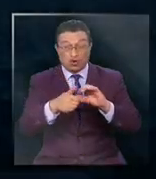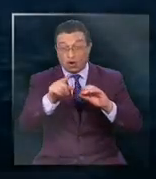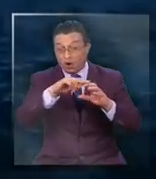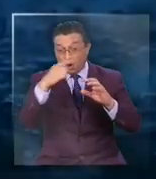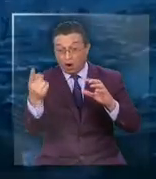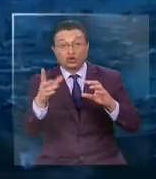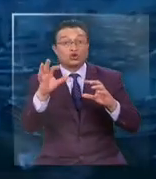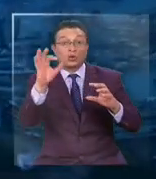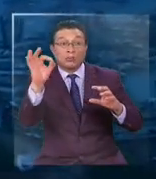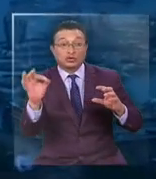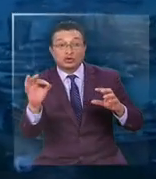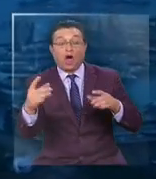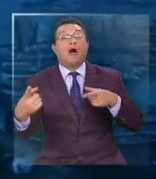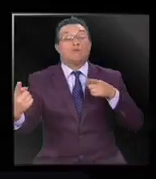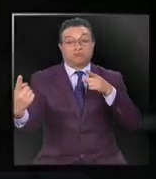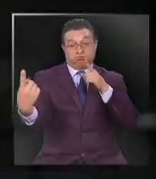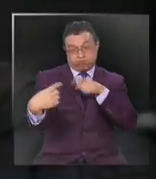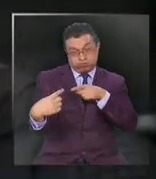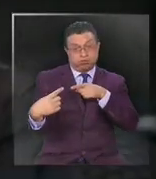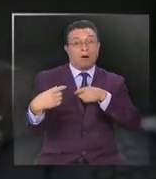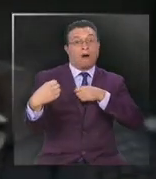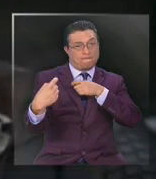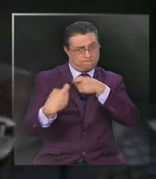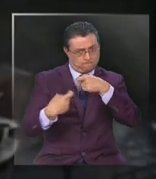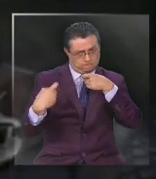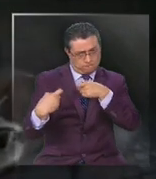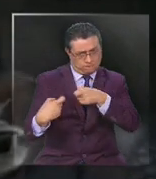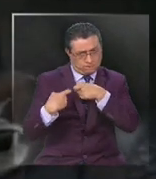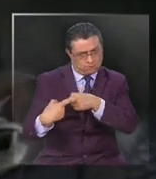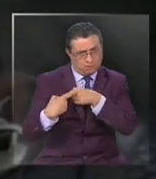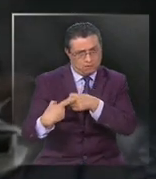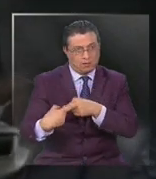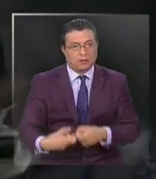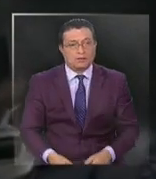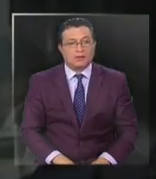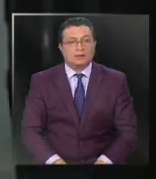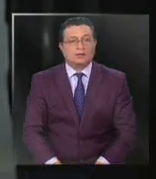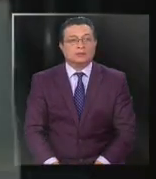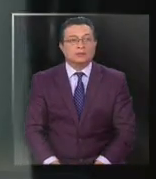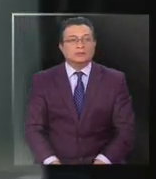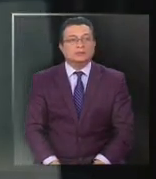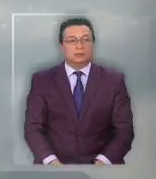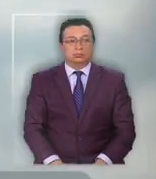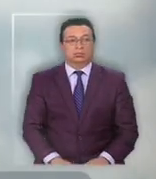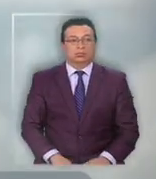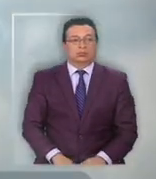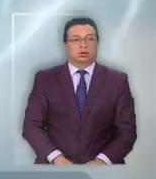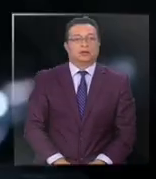50% está listo para pelear. I do.